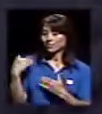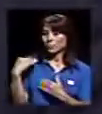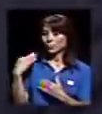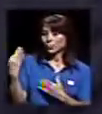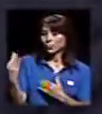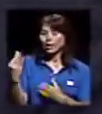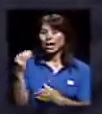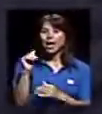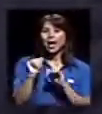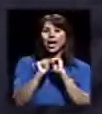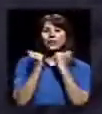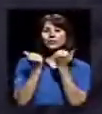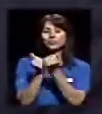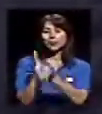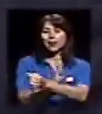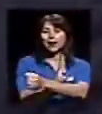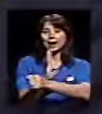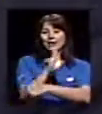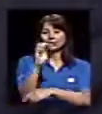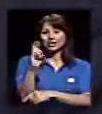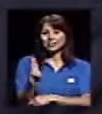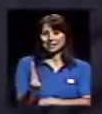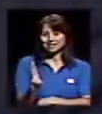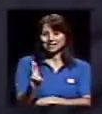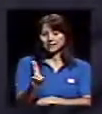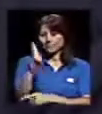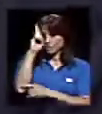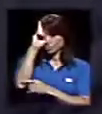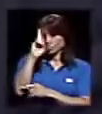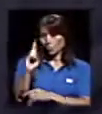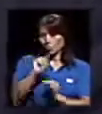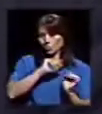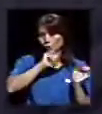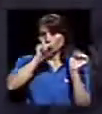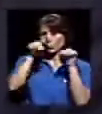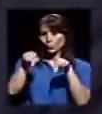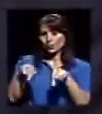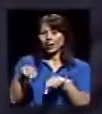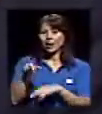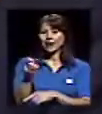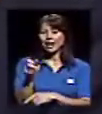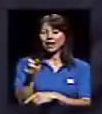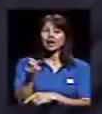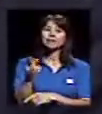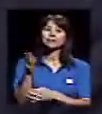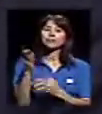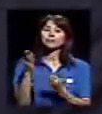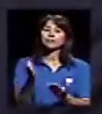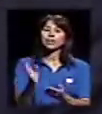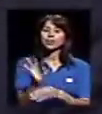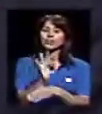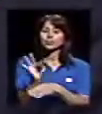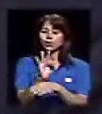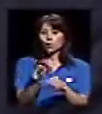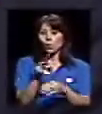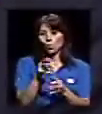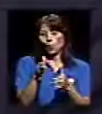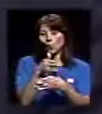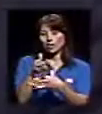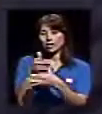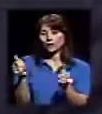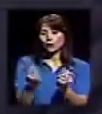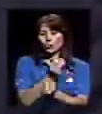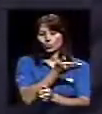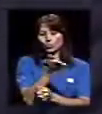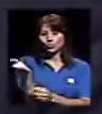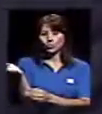Asociación Bancaria Costarricense es un honor estar en este canal compartiendo con los compañeros universitarios. Efectivamente,